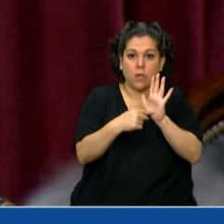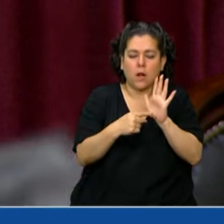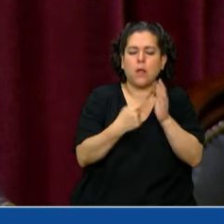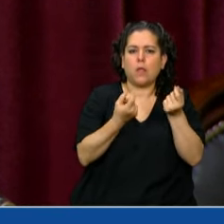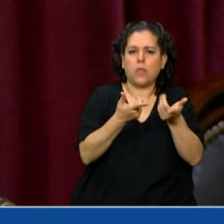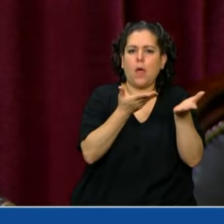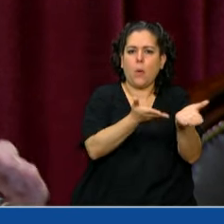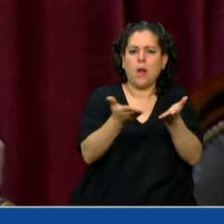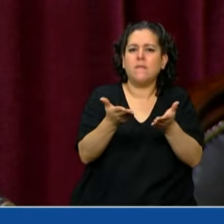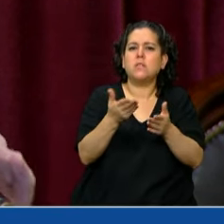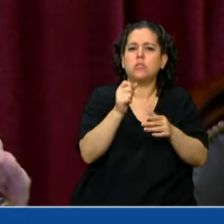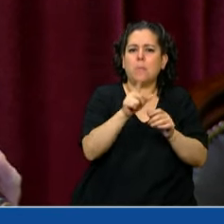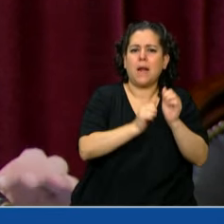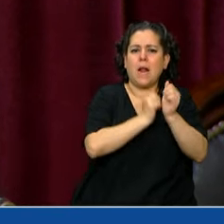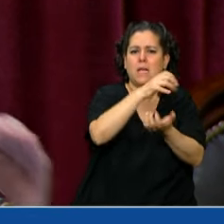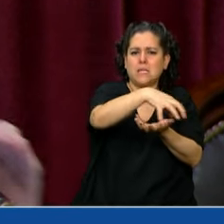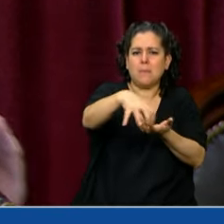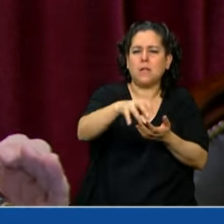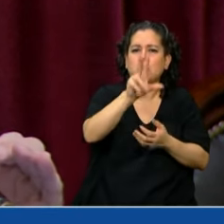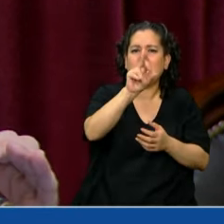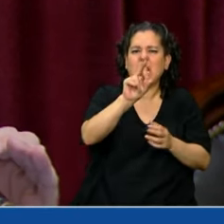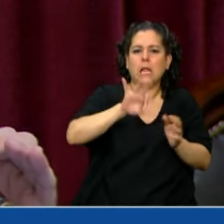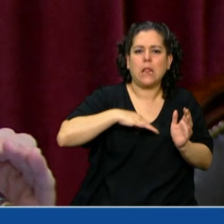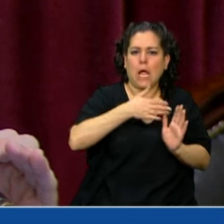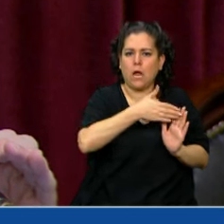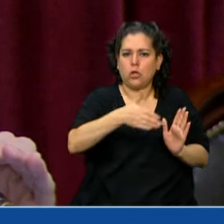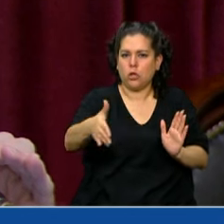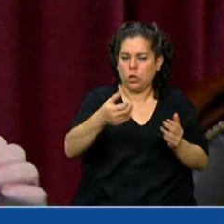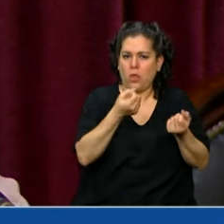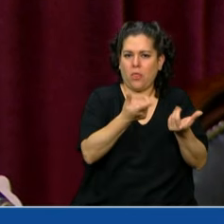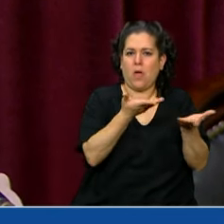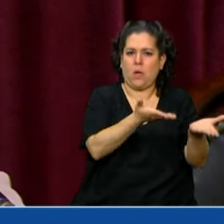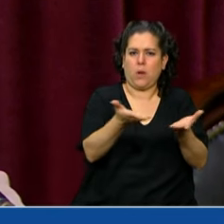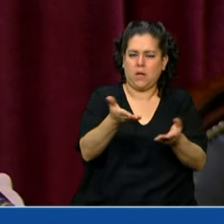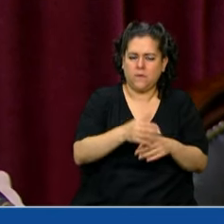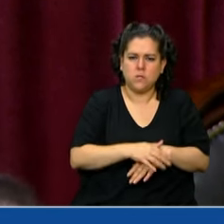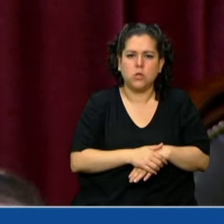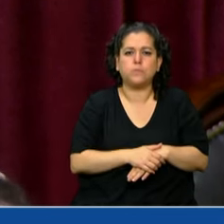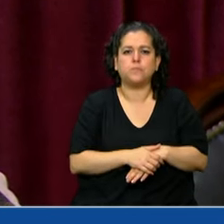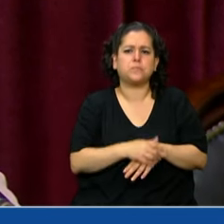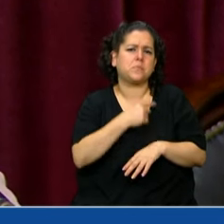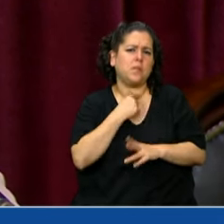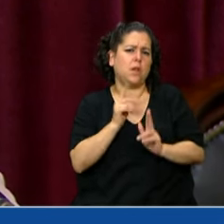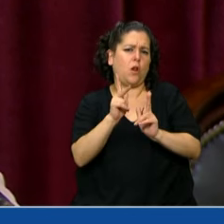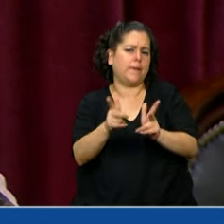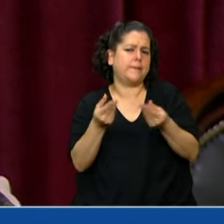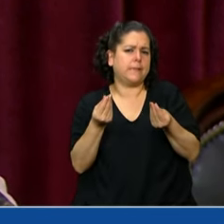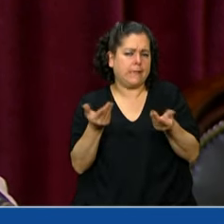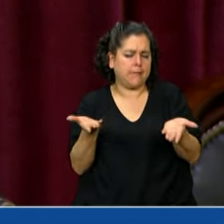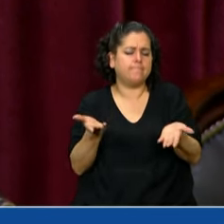las empresas por 30 años 30 años quiero decir